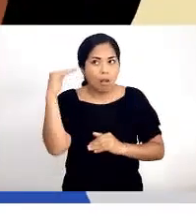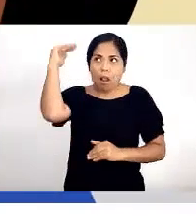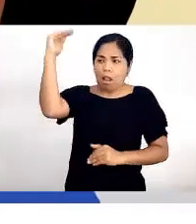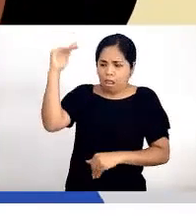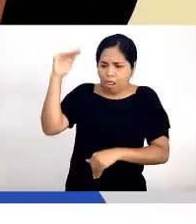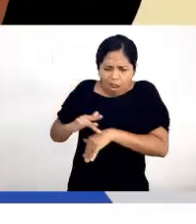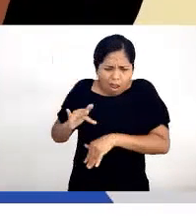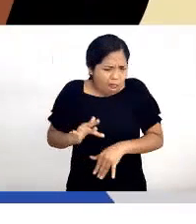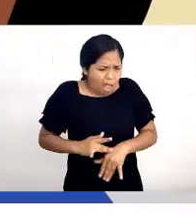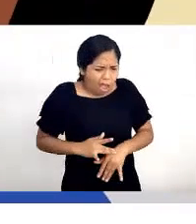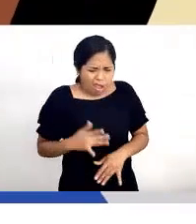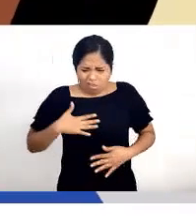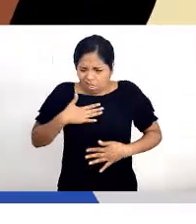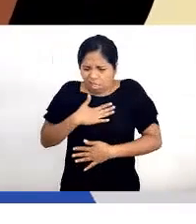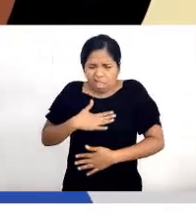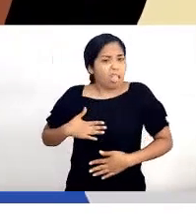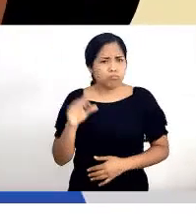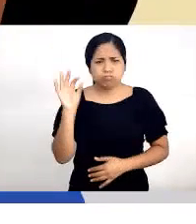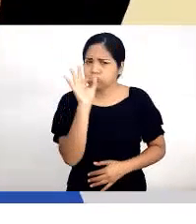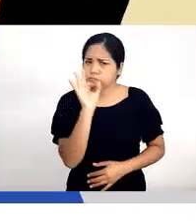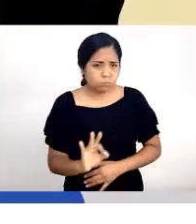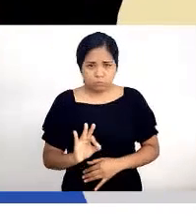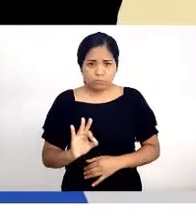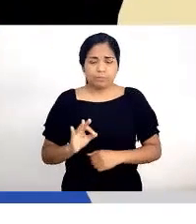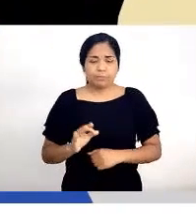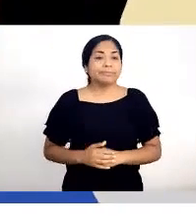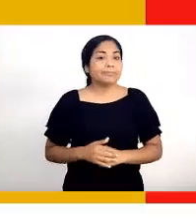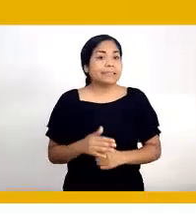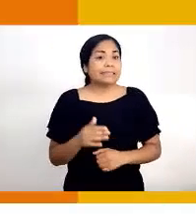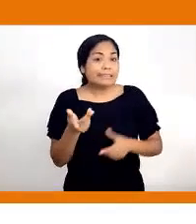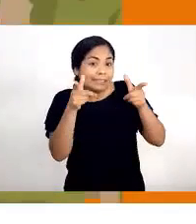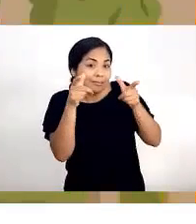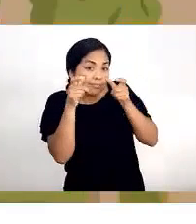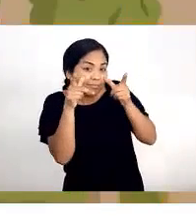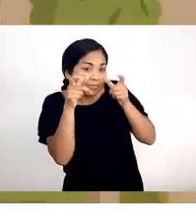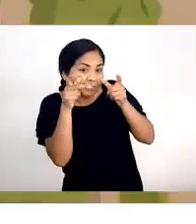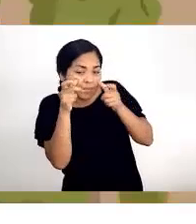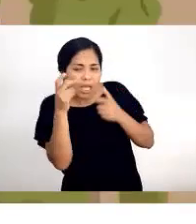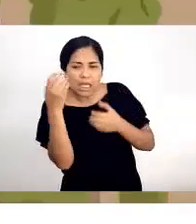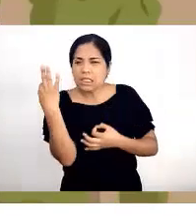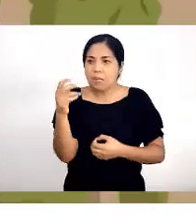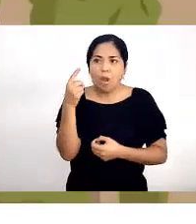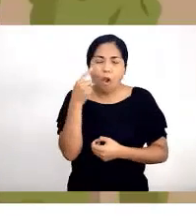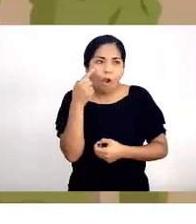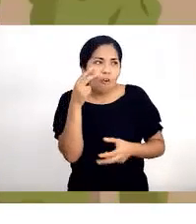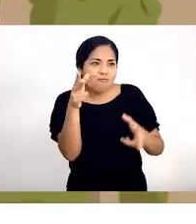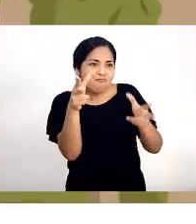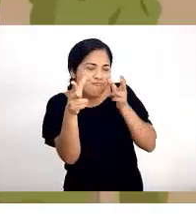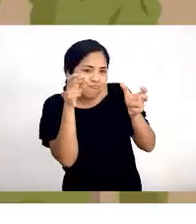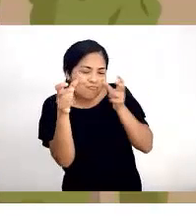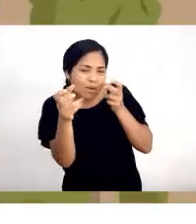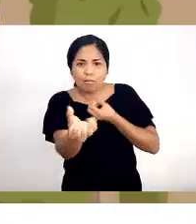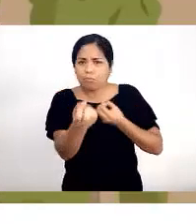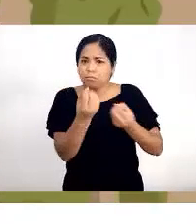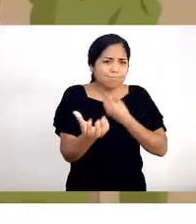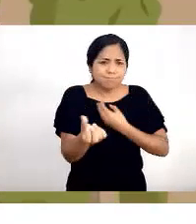adulto debe tocar tus partes íntimas o hacer cualquier cosa que te haga sentir incómodo. ¡Escucha! Estaremos muy atentos para escuchar